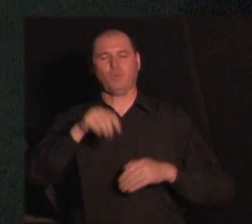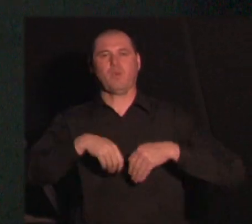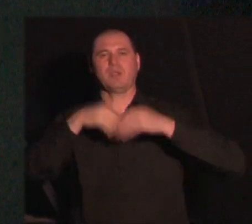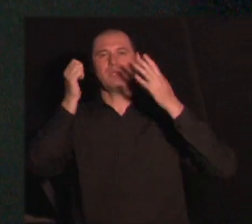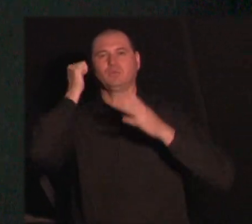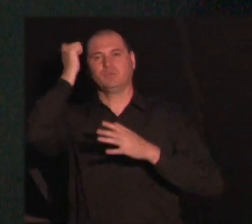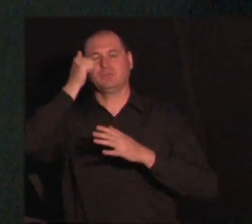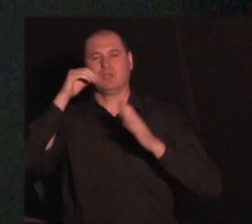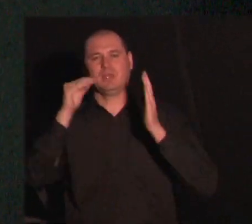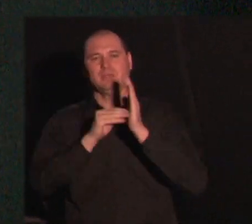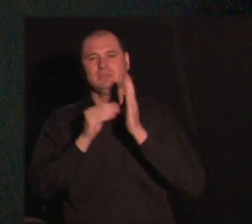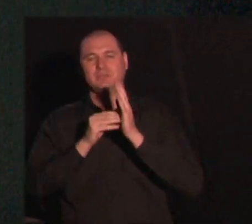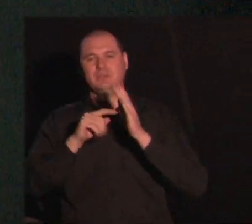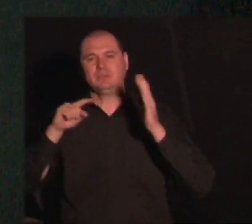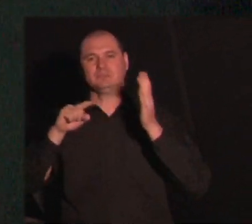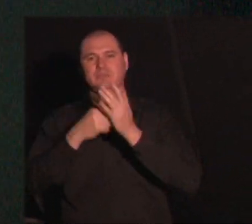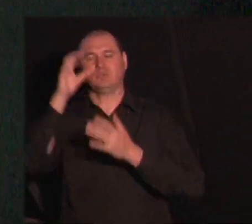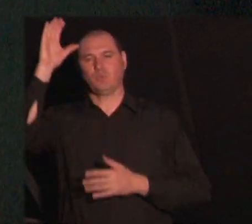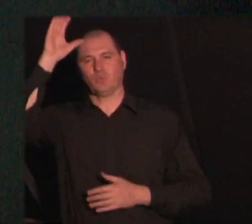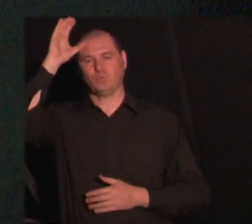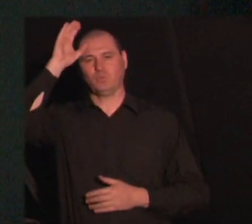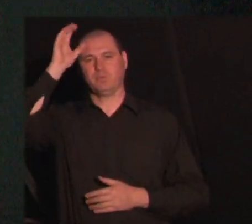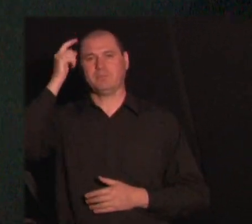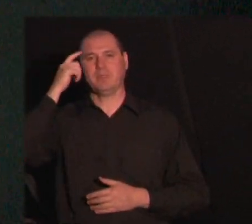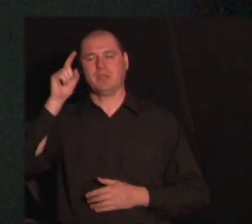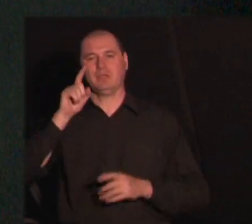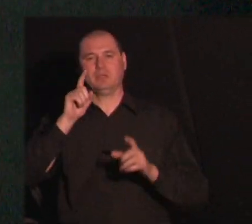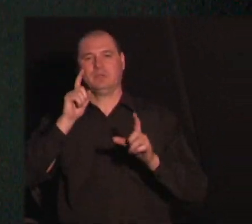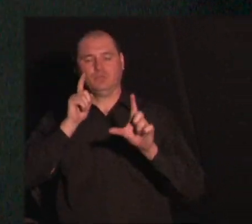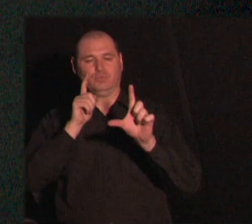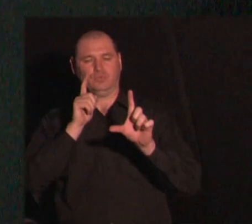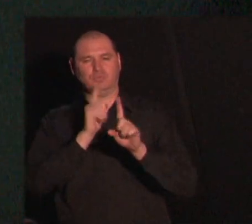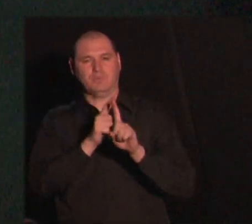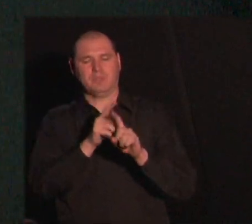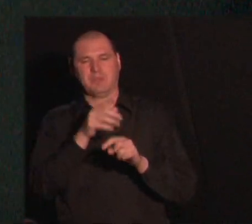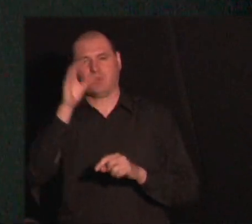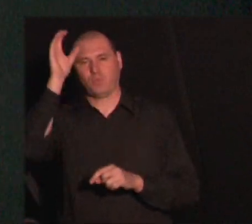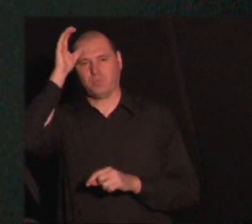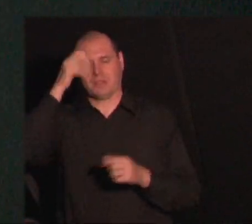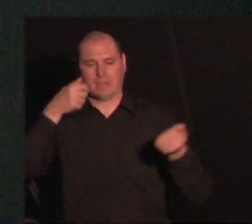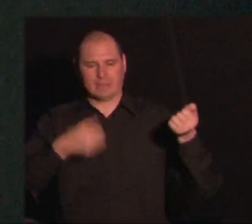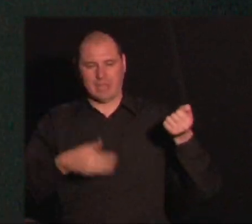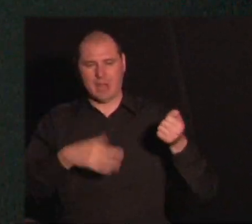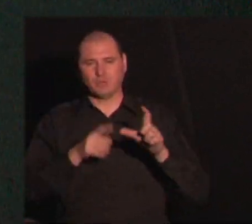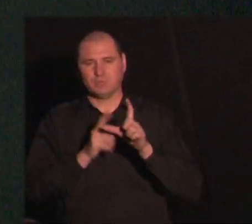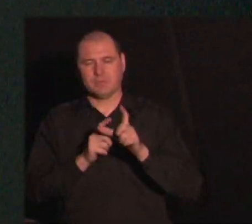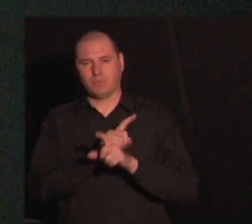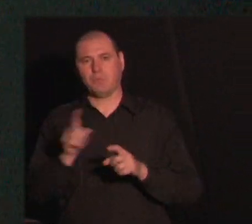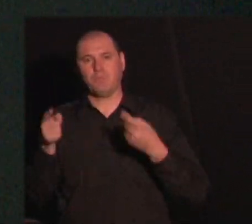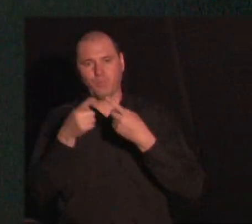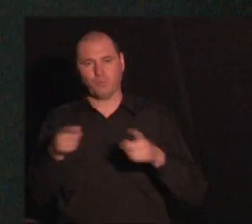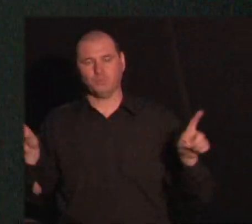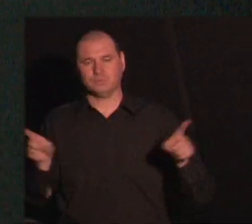sueño, es construir un centro cultural para que no solo va a ser un centro cultural donde vamos a aprender guitarra, donde vamos a aprender